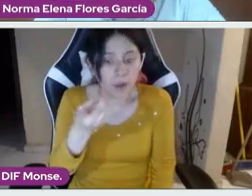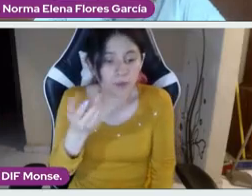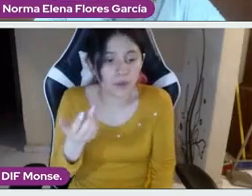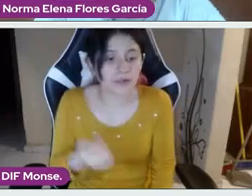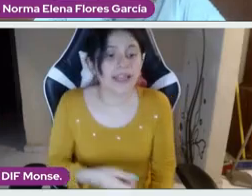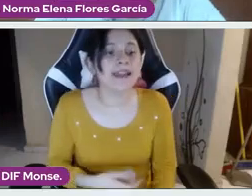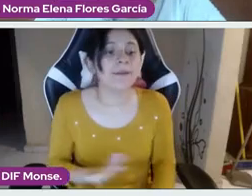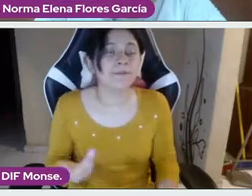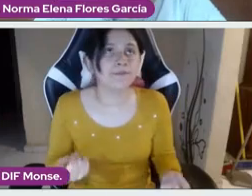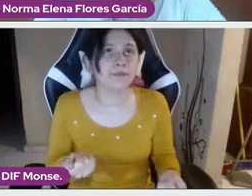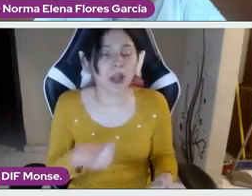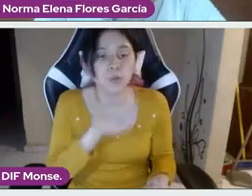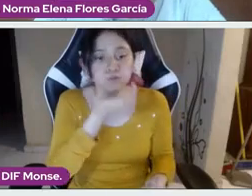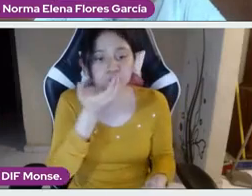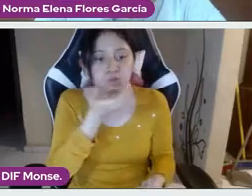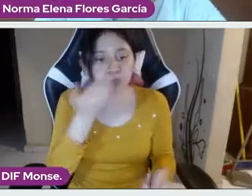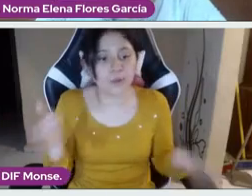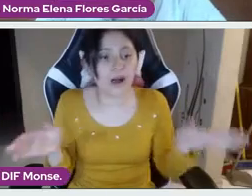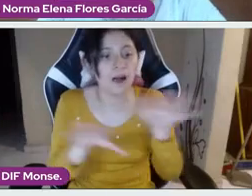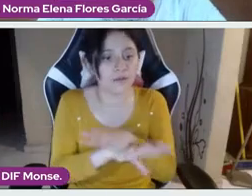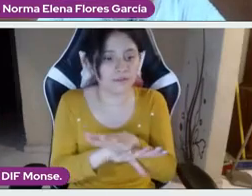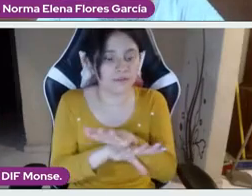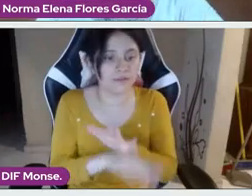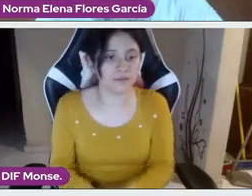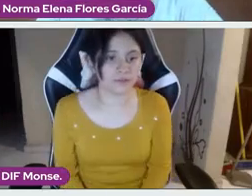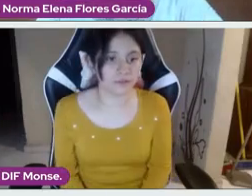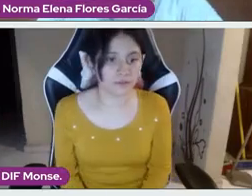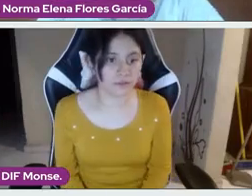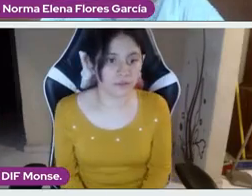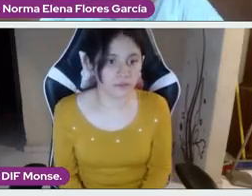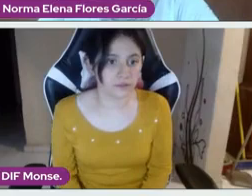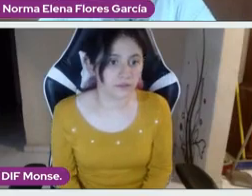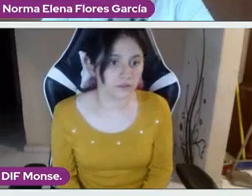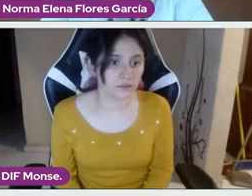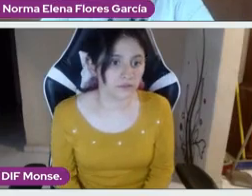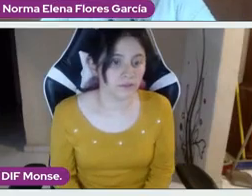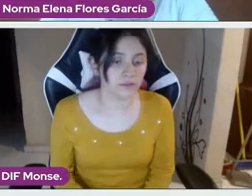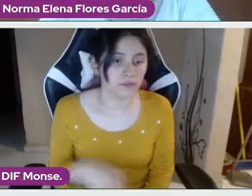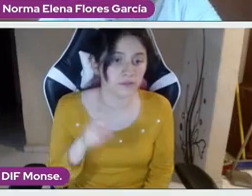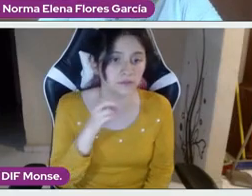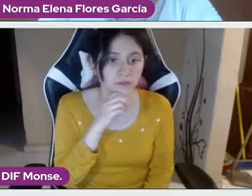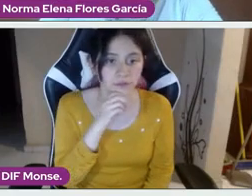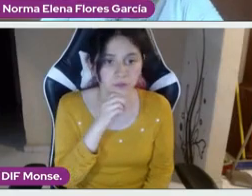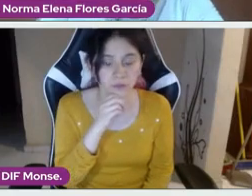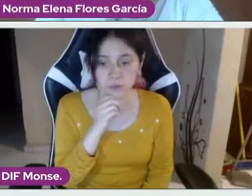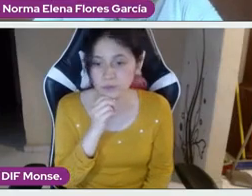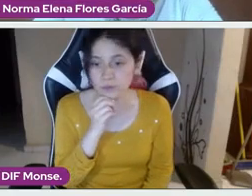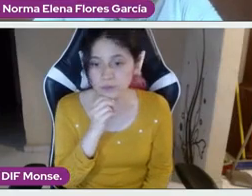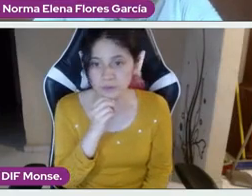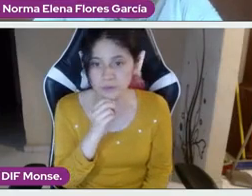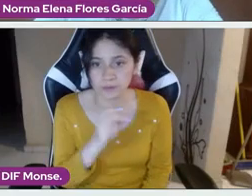responsabilidades que evidentemente no asumirían si fueran entre par?